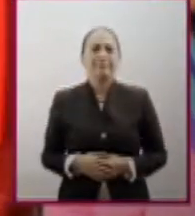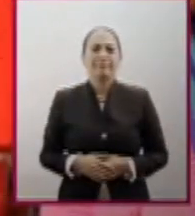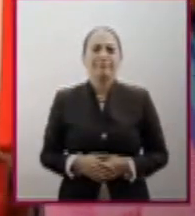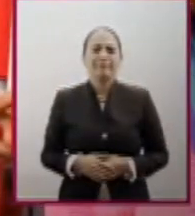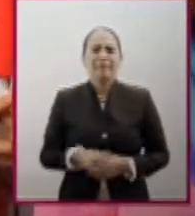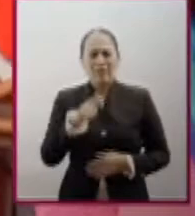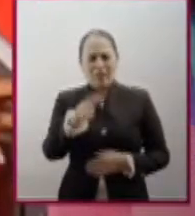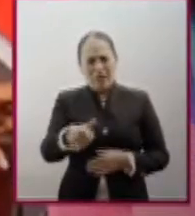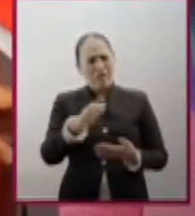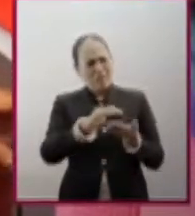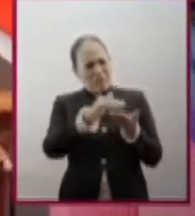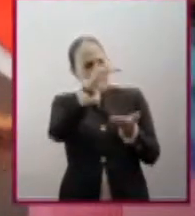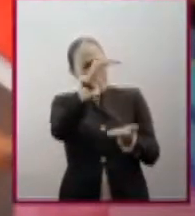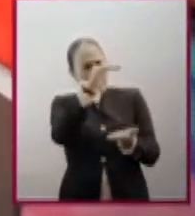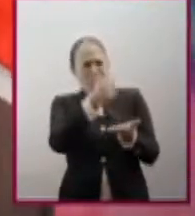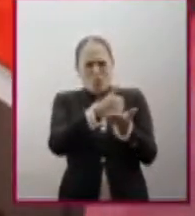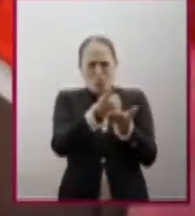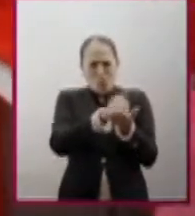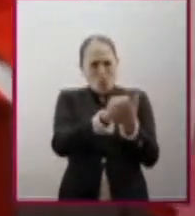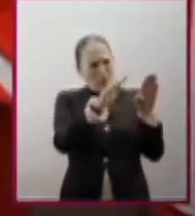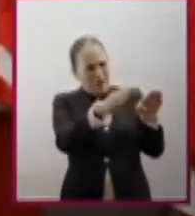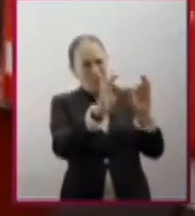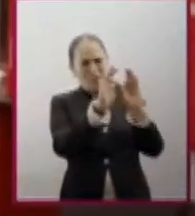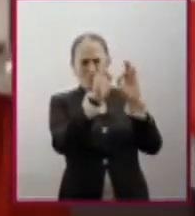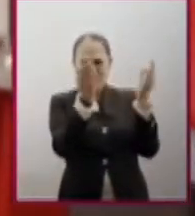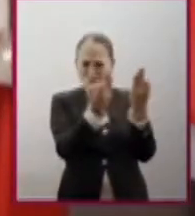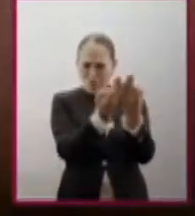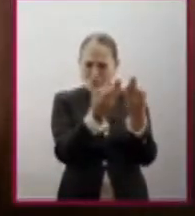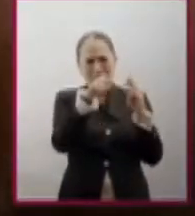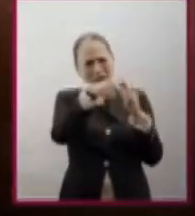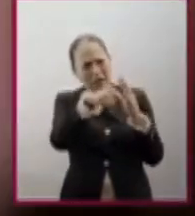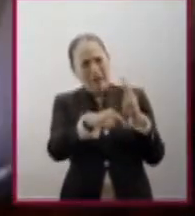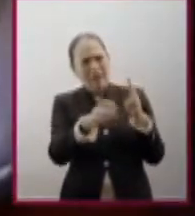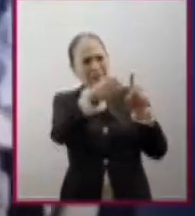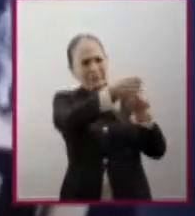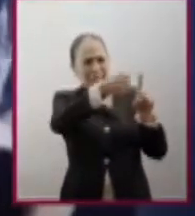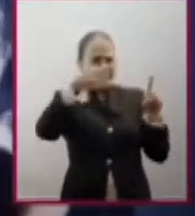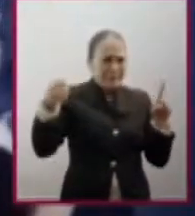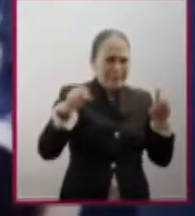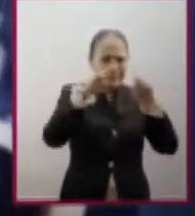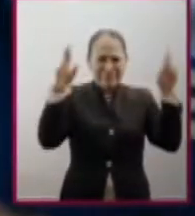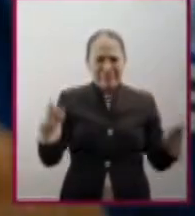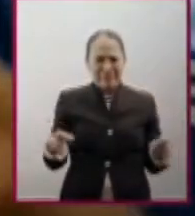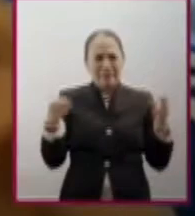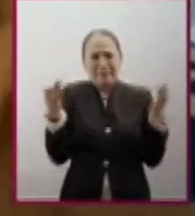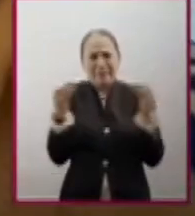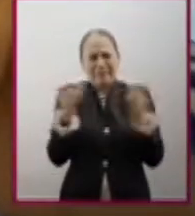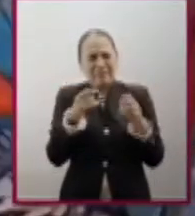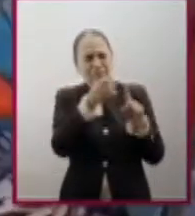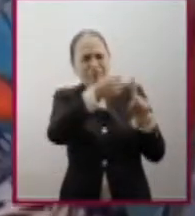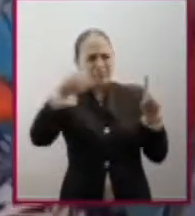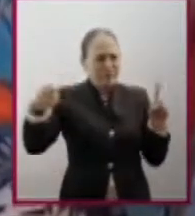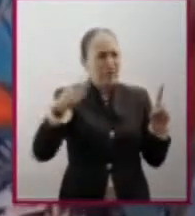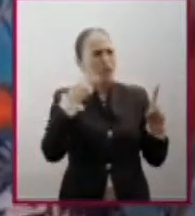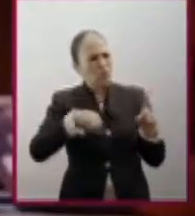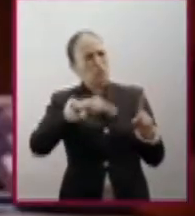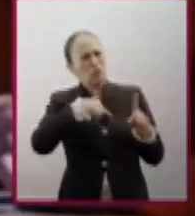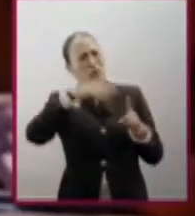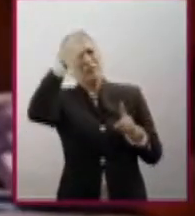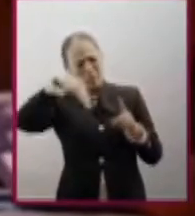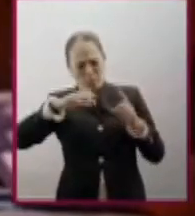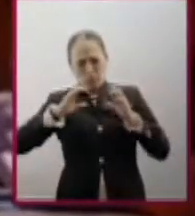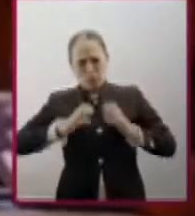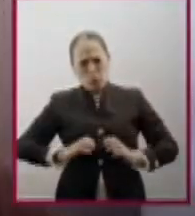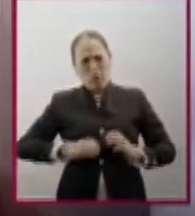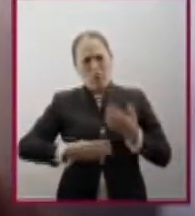Al ver la botella tan característica de esta bebida en cualquier refrigerador, podemos preguntarnos, si ya sabemos que es un producto tan